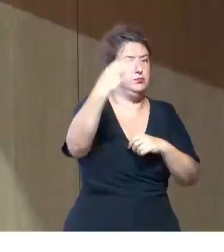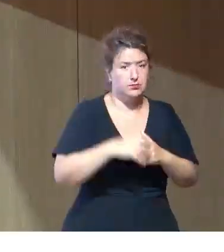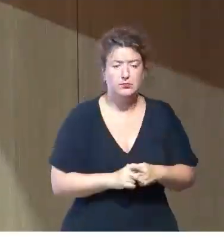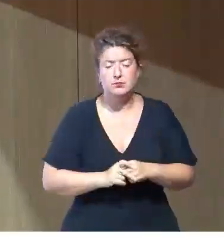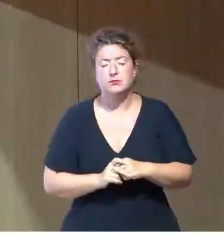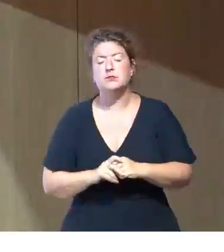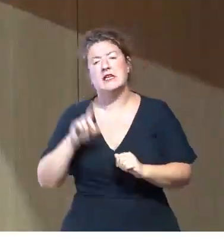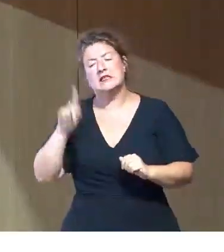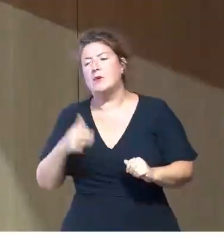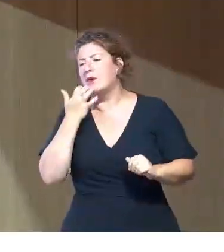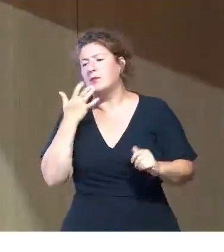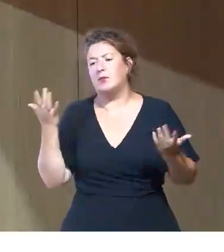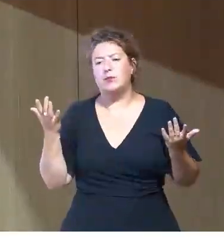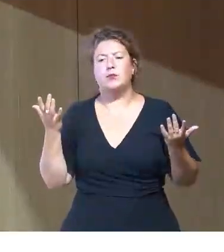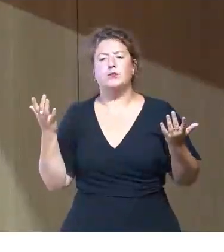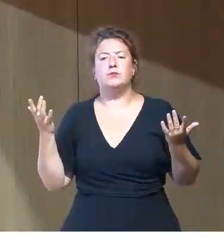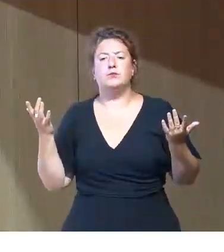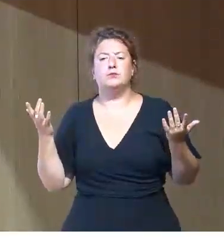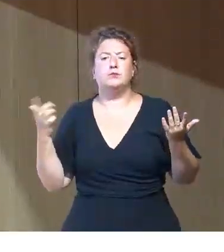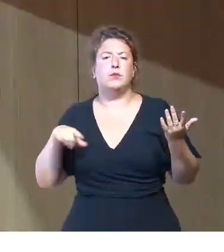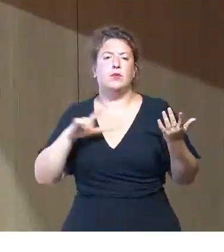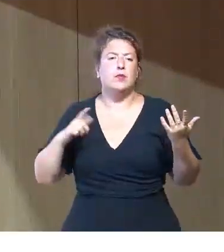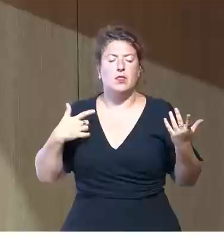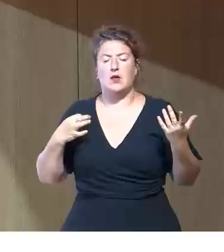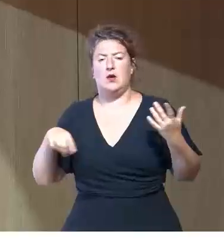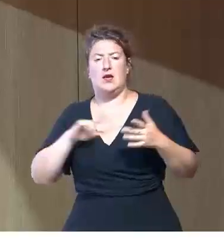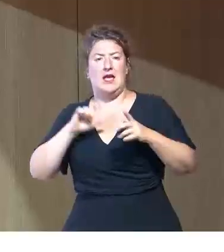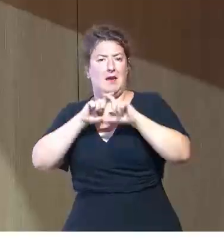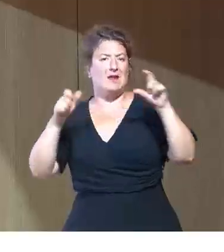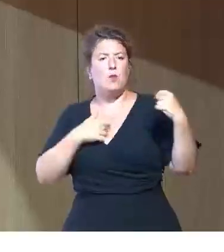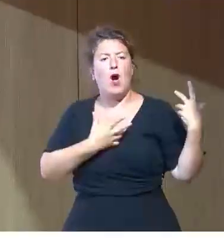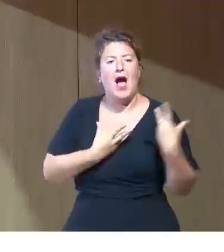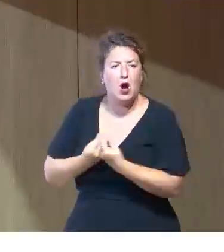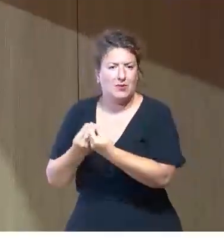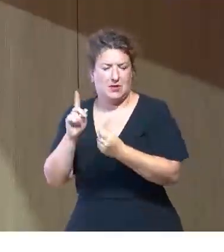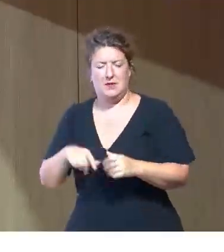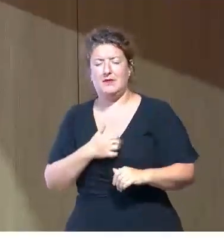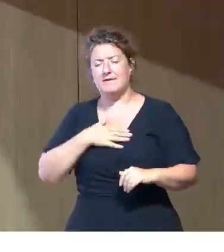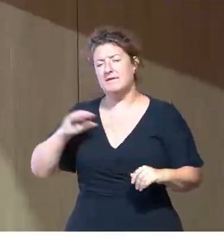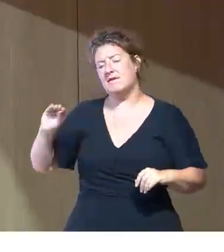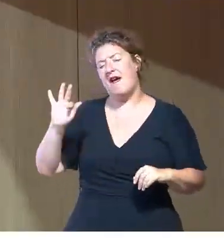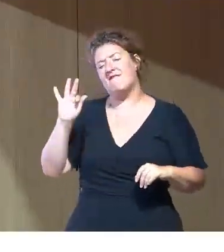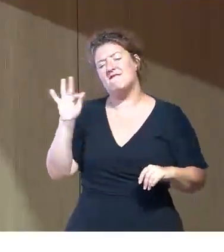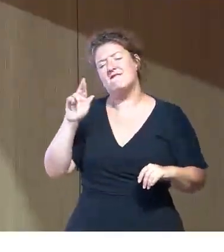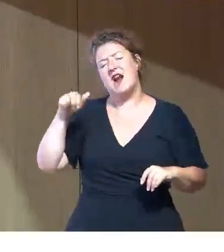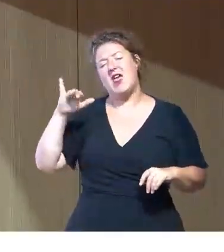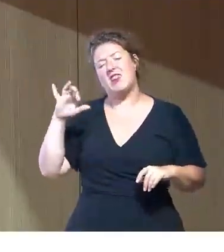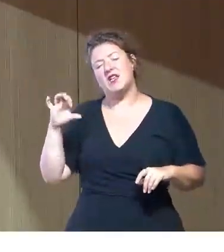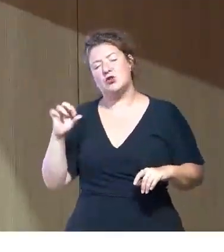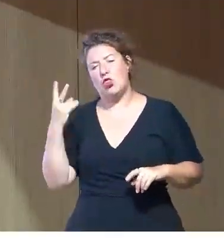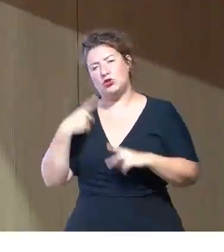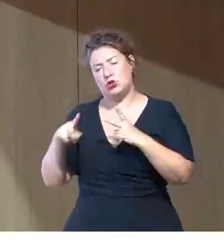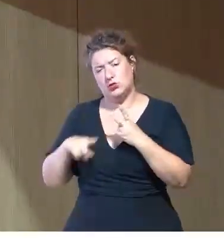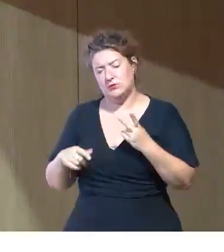muy importante que esto venga acompañado con una labor de por parte de las empresas no entonces bueno yo quería preguntarle a Francisco dos cuestiones no porque